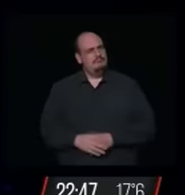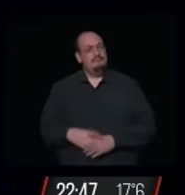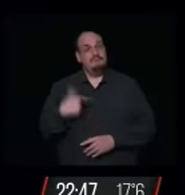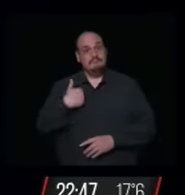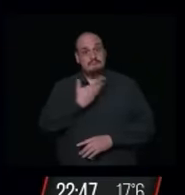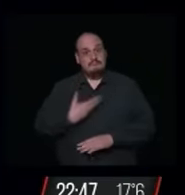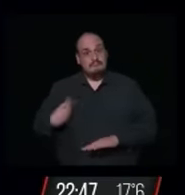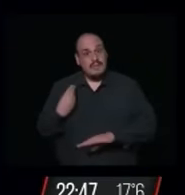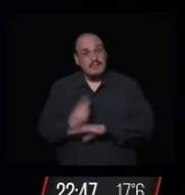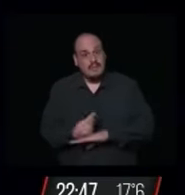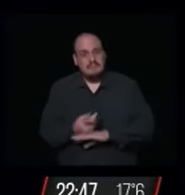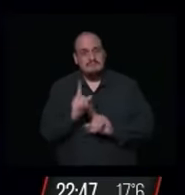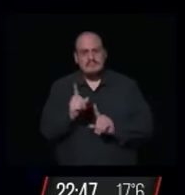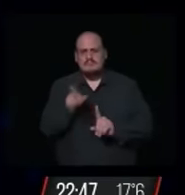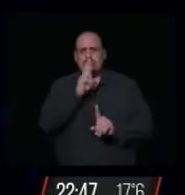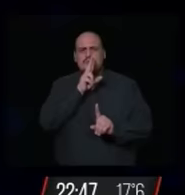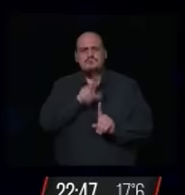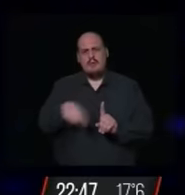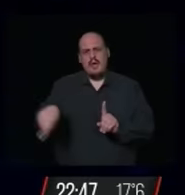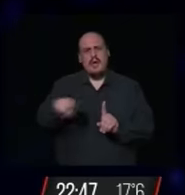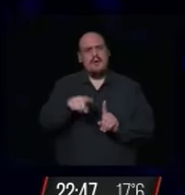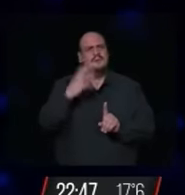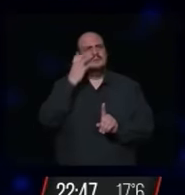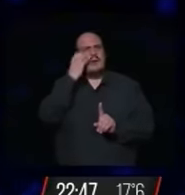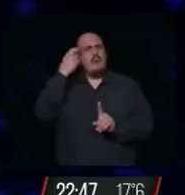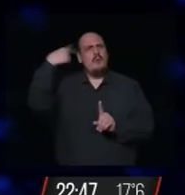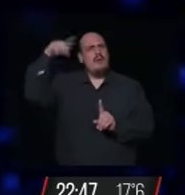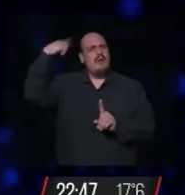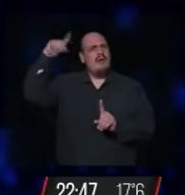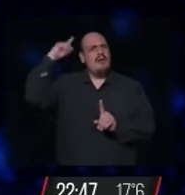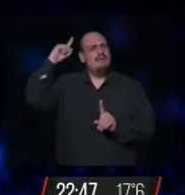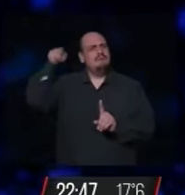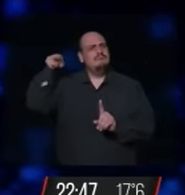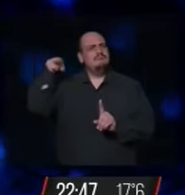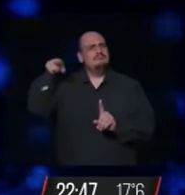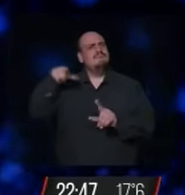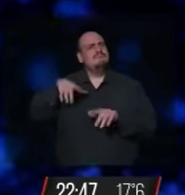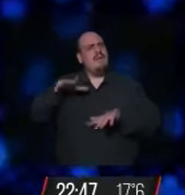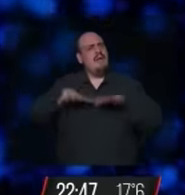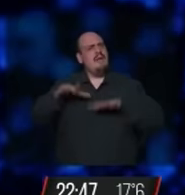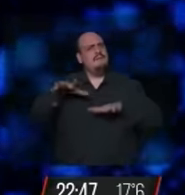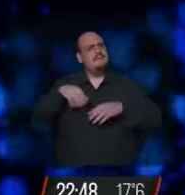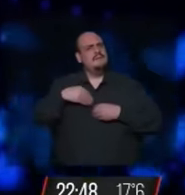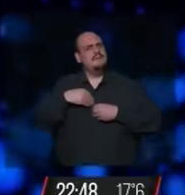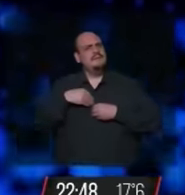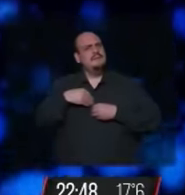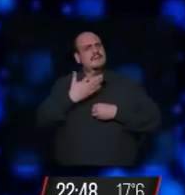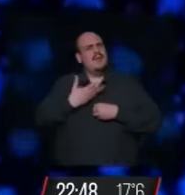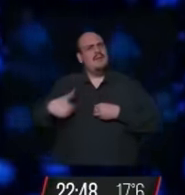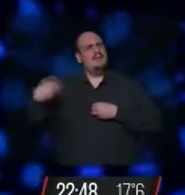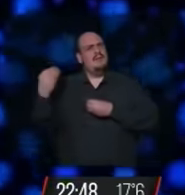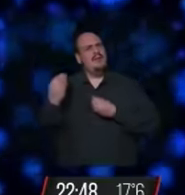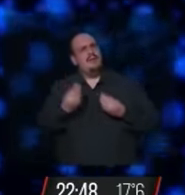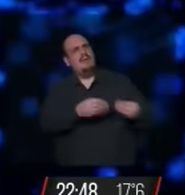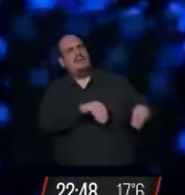que esas mujeres, esos abuelos, que sienten muchas veces que el Estado los